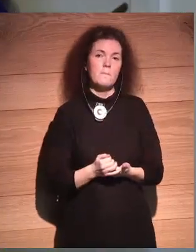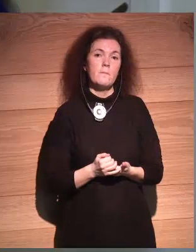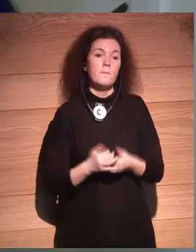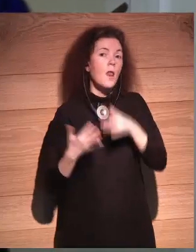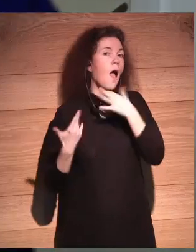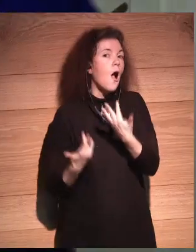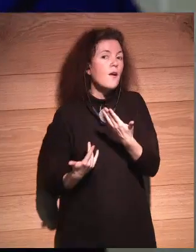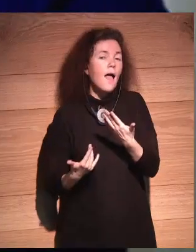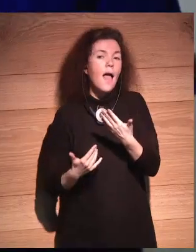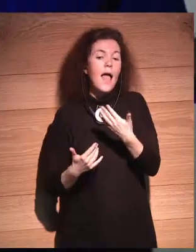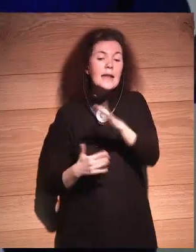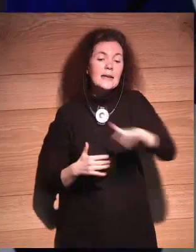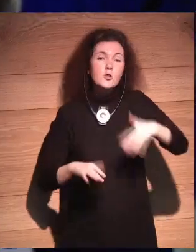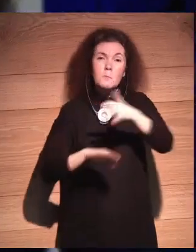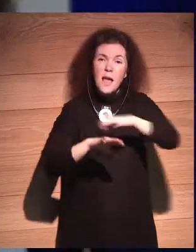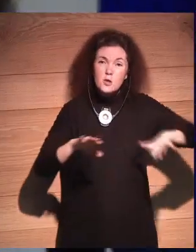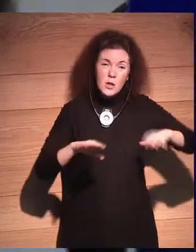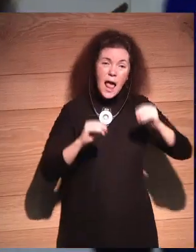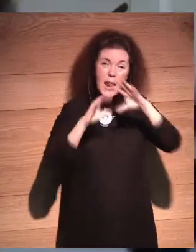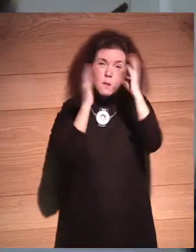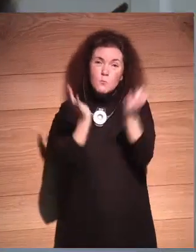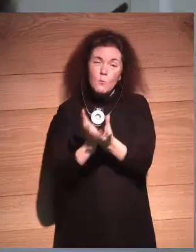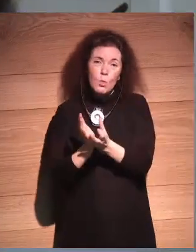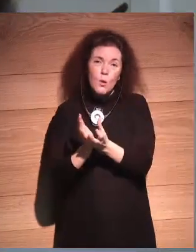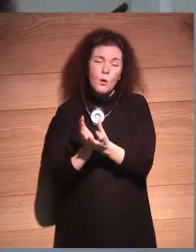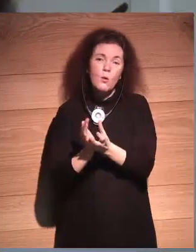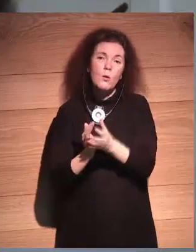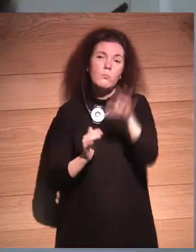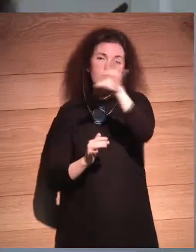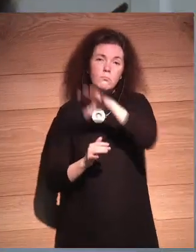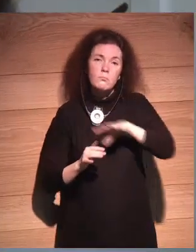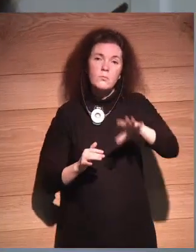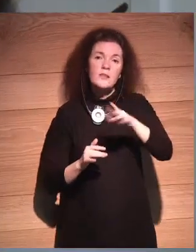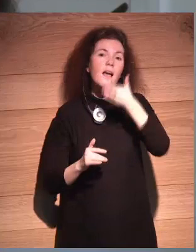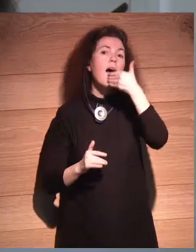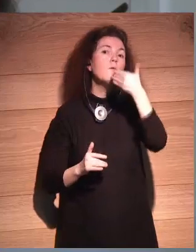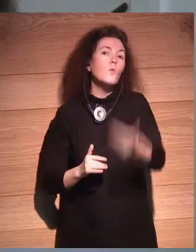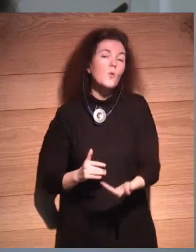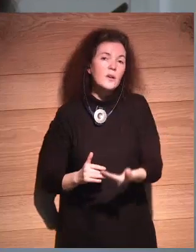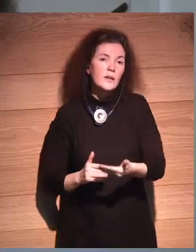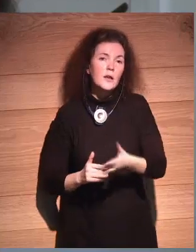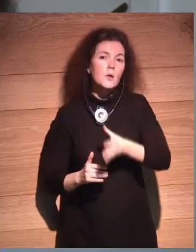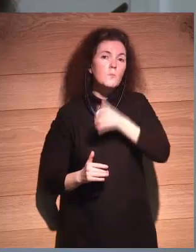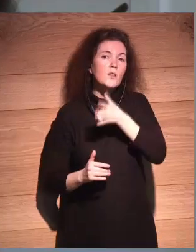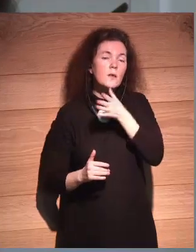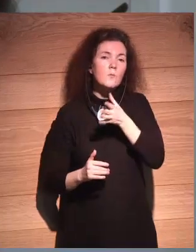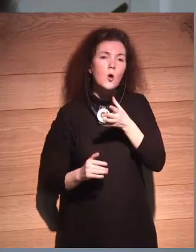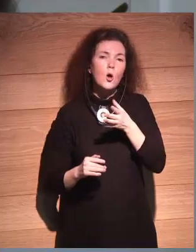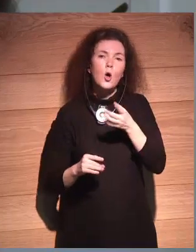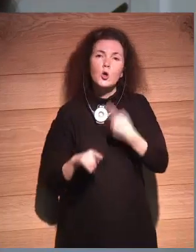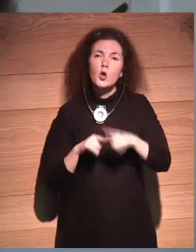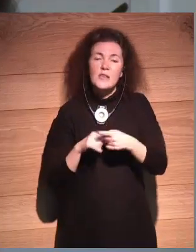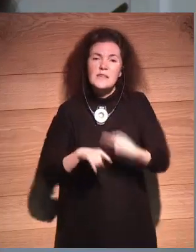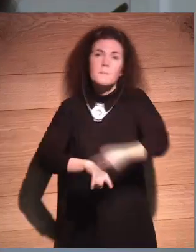Mientras que ahora la mayoría de niños en muchas partes del mundo se aburren porque suceden